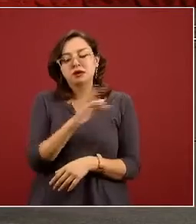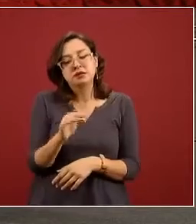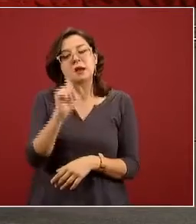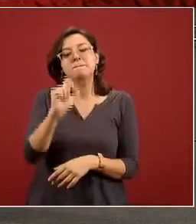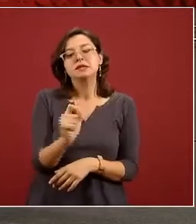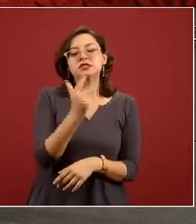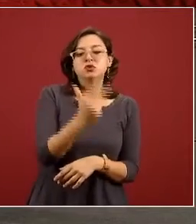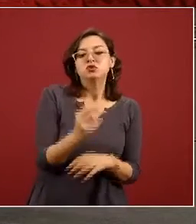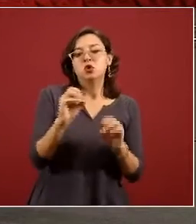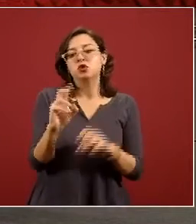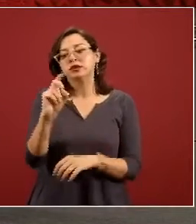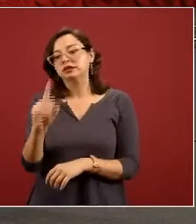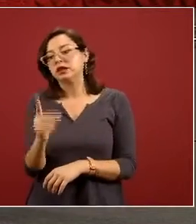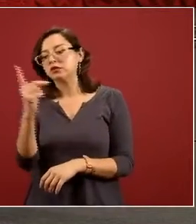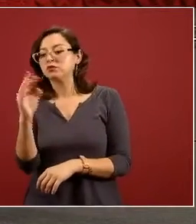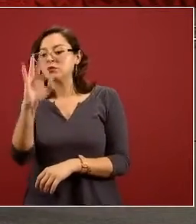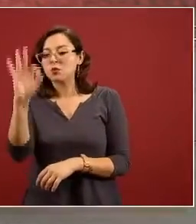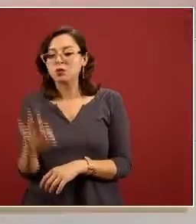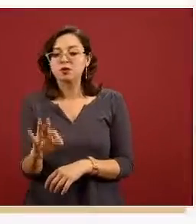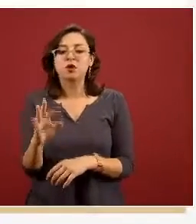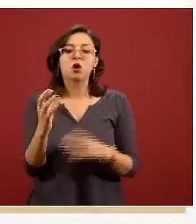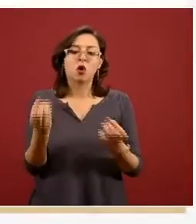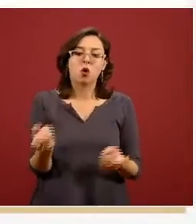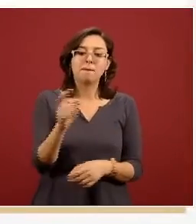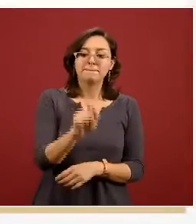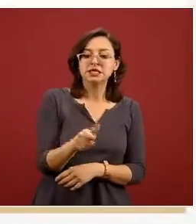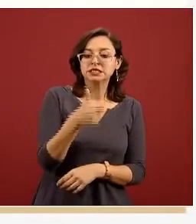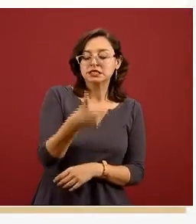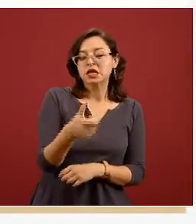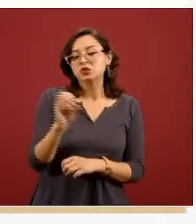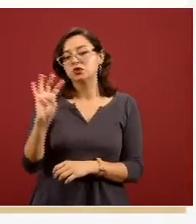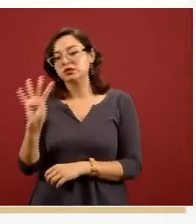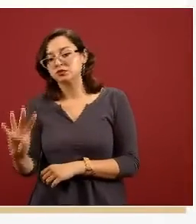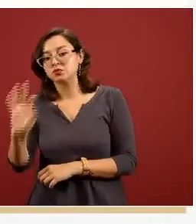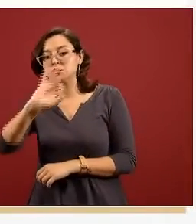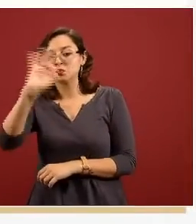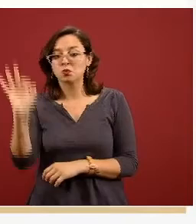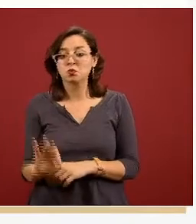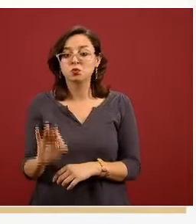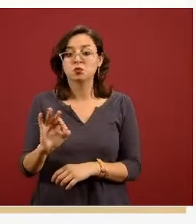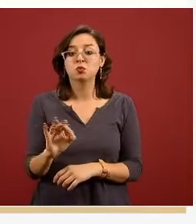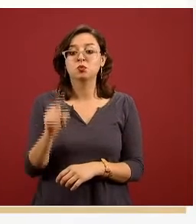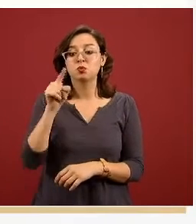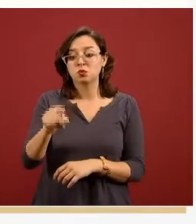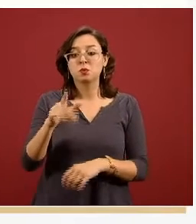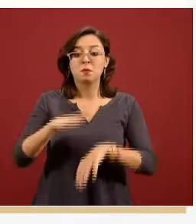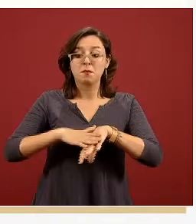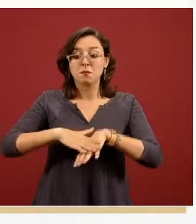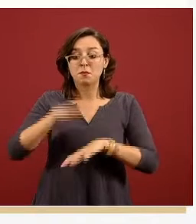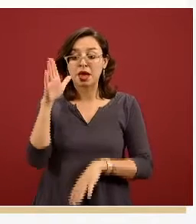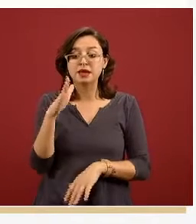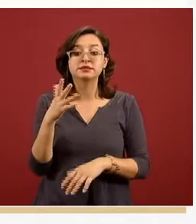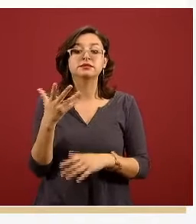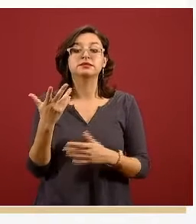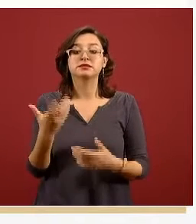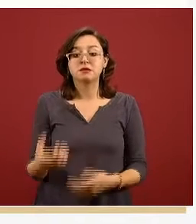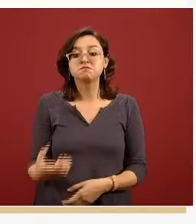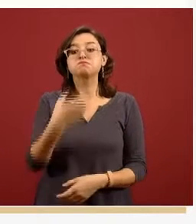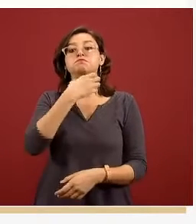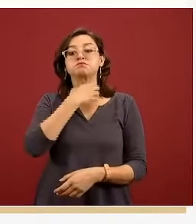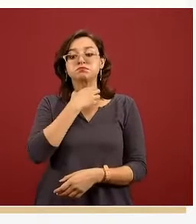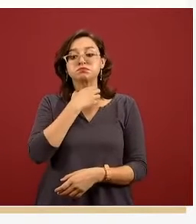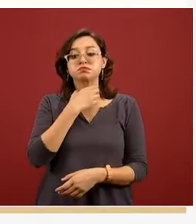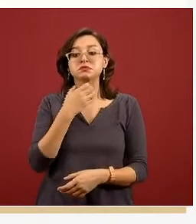ese 31% o este 26 o 19, que serían los más elevados, pudiera estar